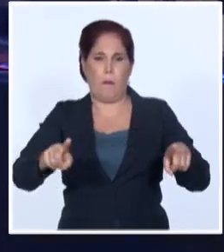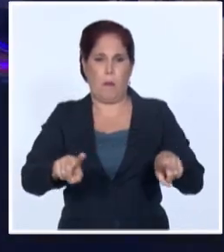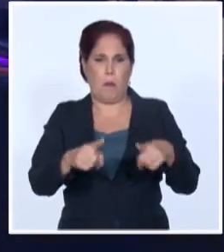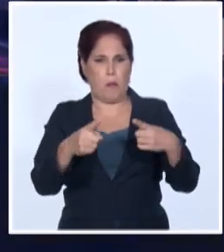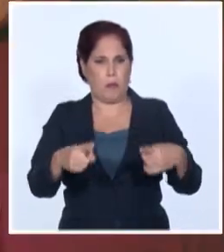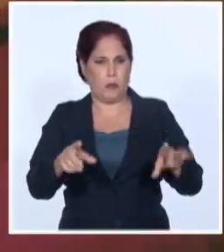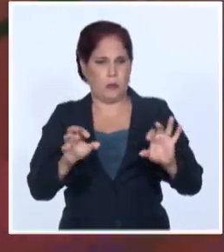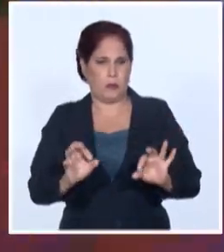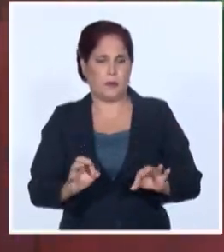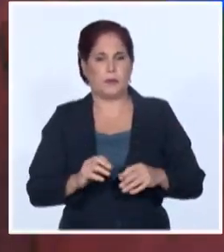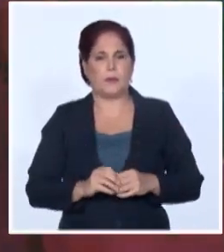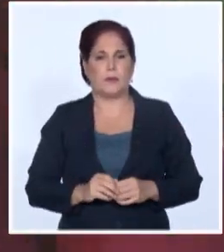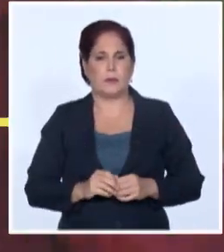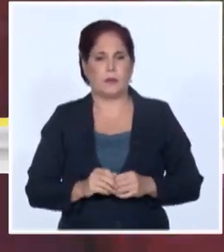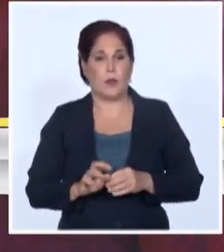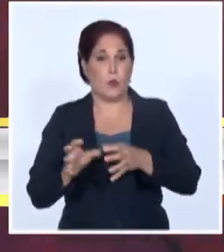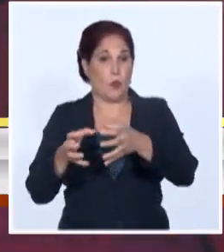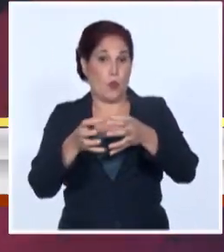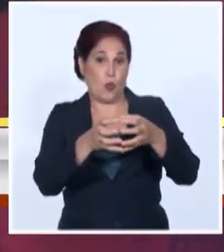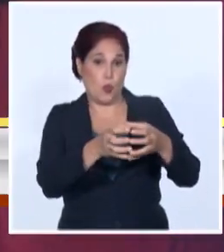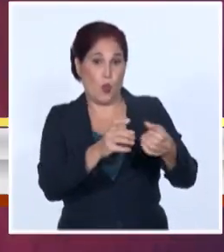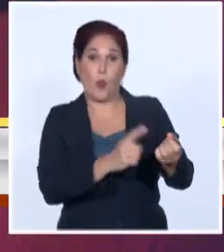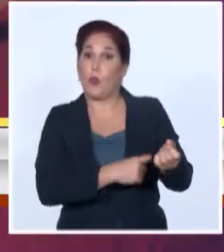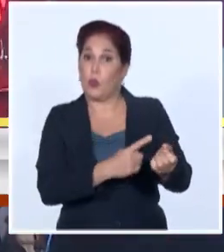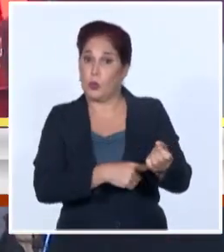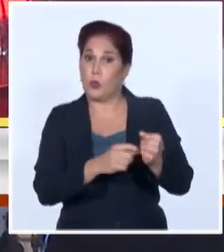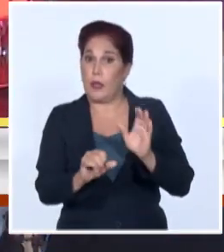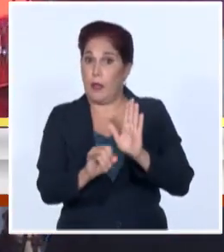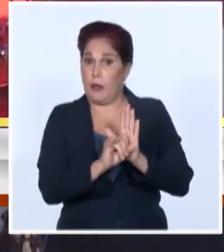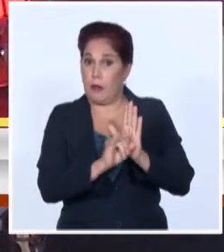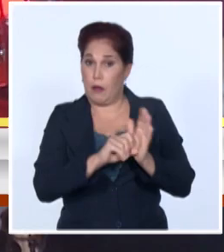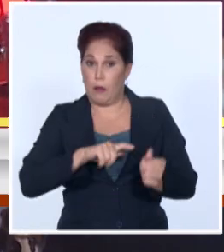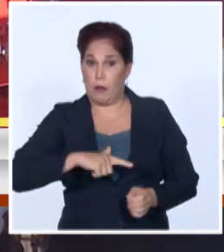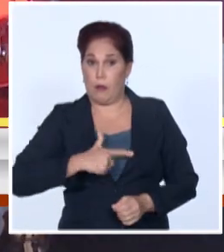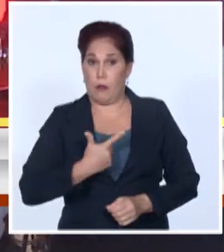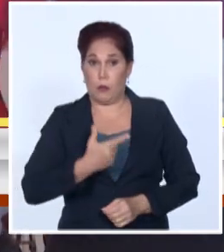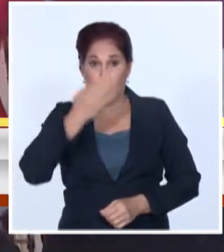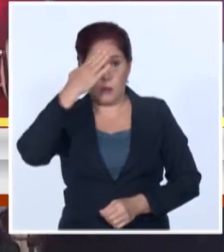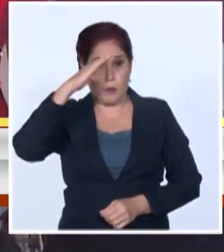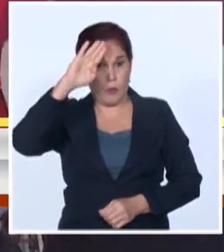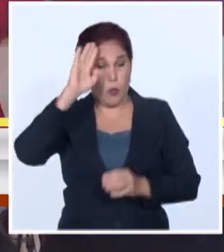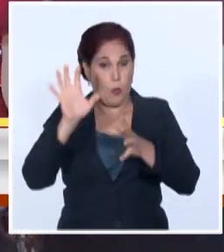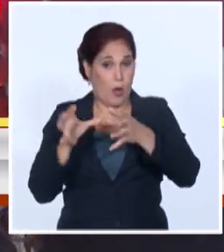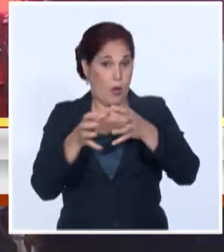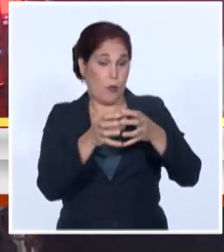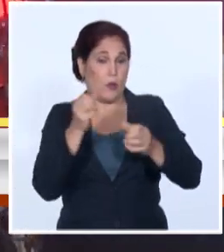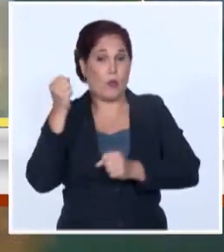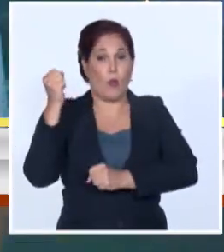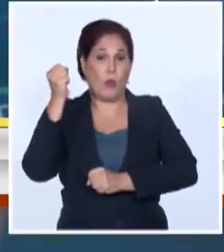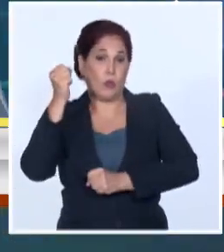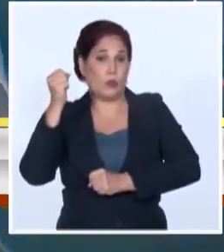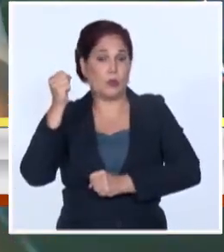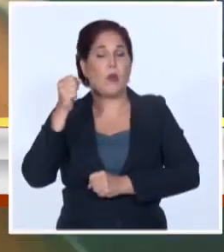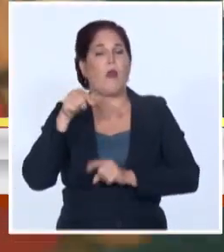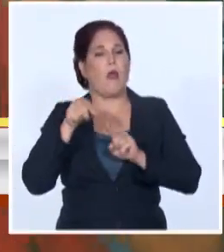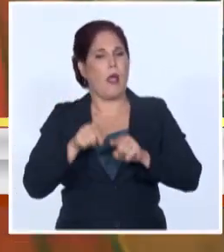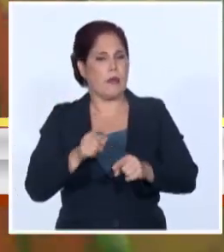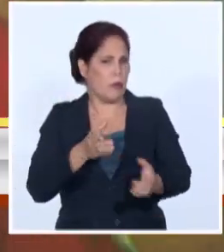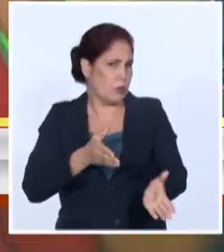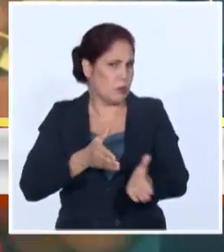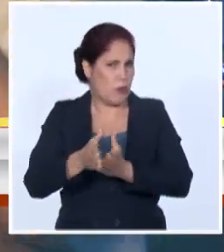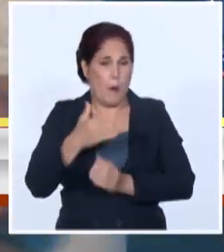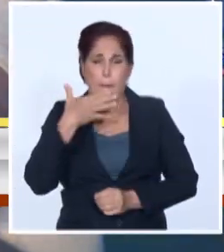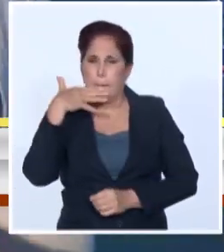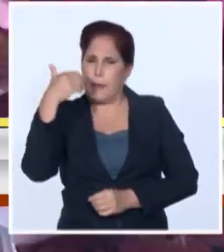El magnetismo de la música tradicional cubana ha logrado que el conjunto Soneros de Camacho continúe siendo preferido